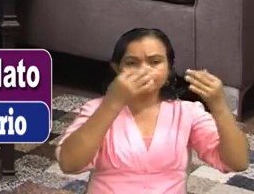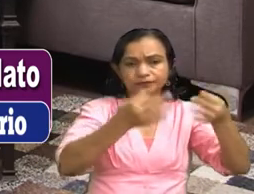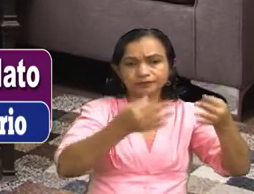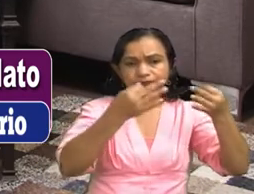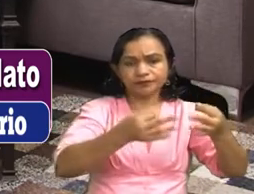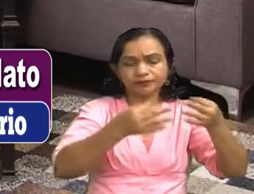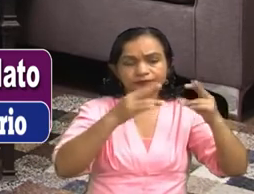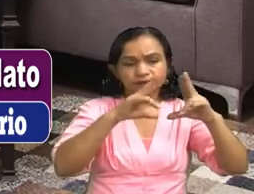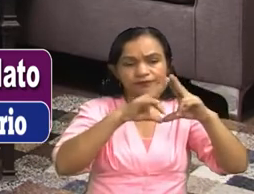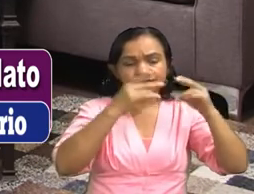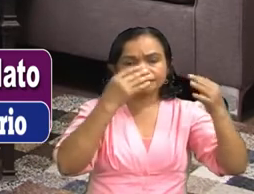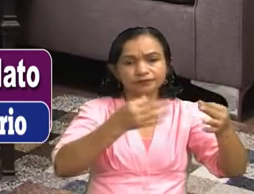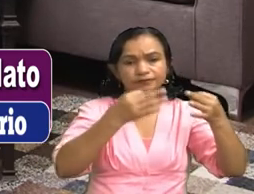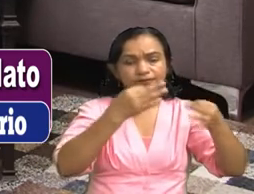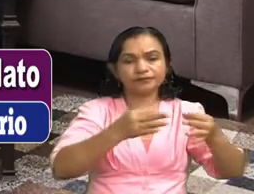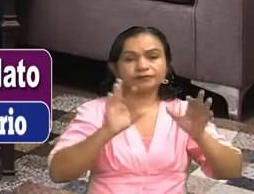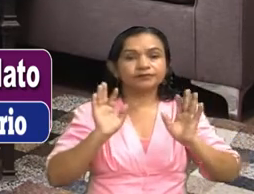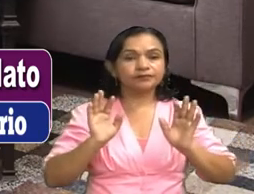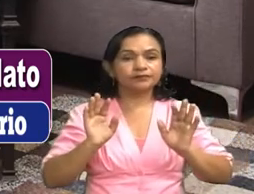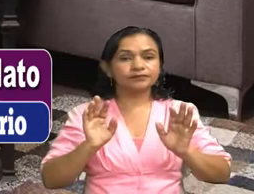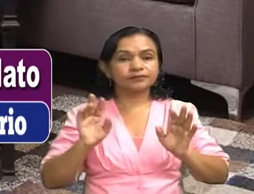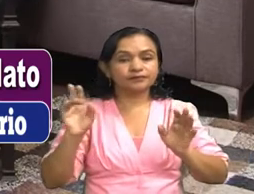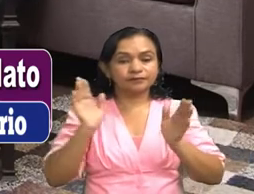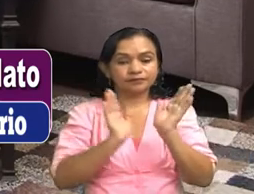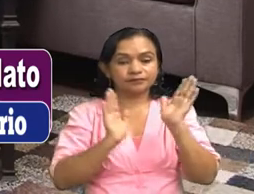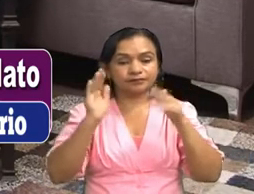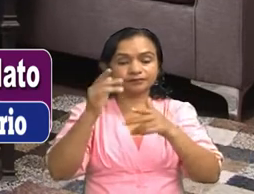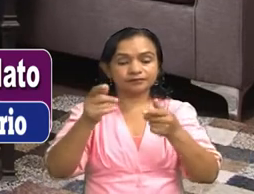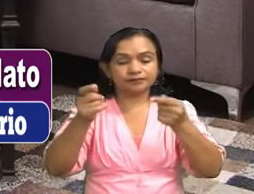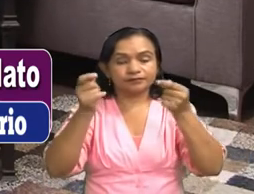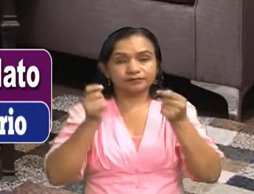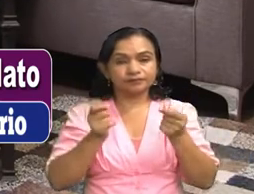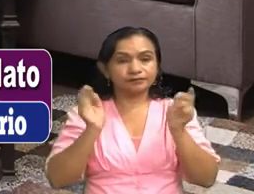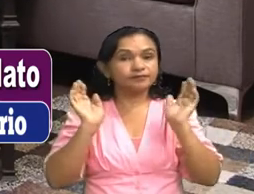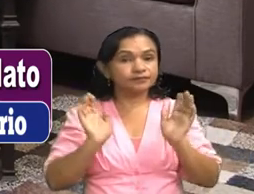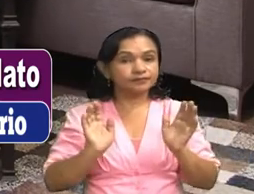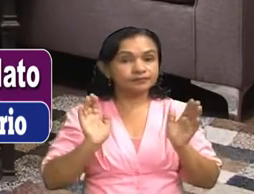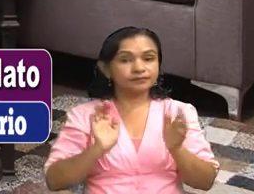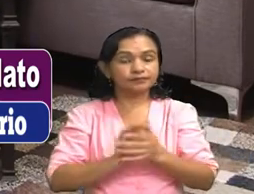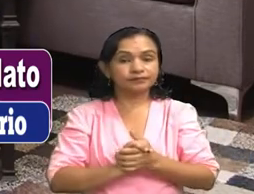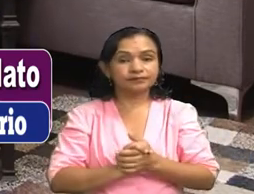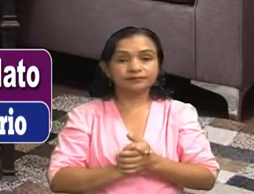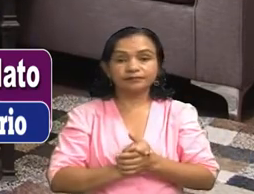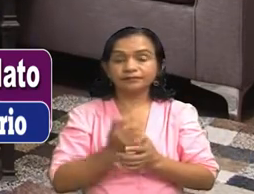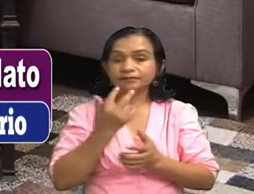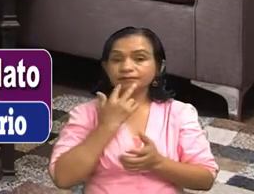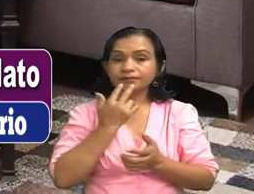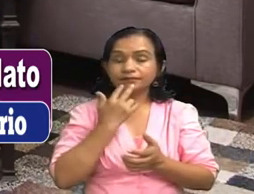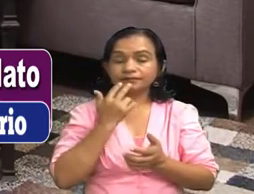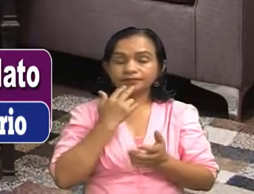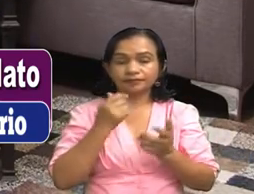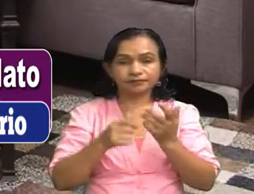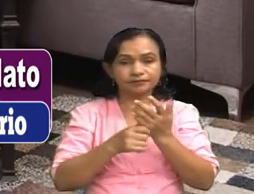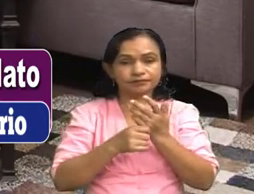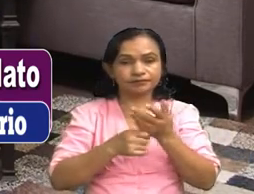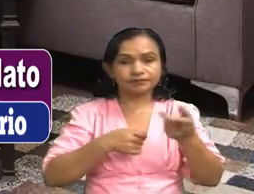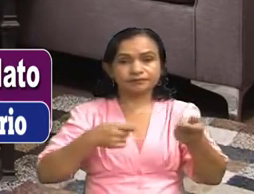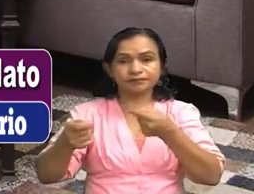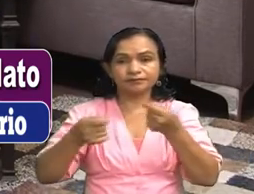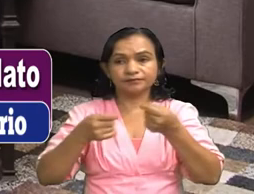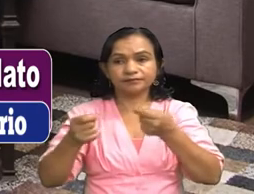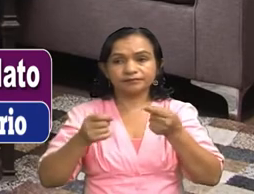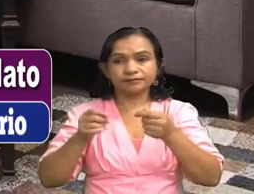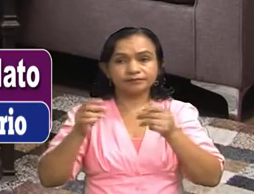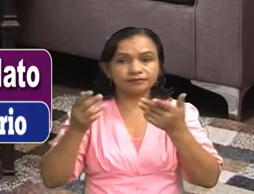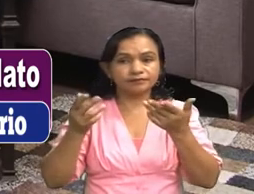exámenes que nos hicieron para poder tener esa certificación. Ahora, no exportábamos harina de carne de res, porque nosotros no le